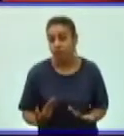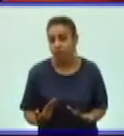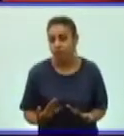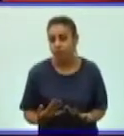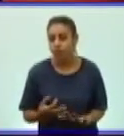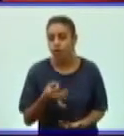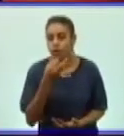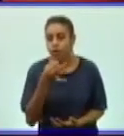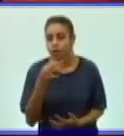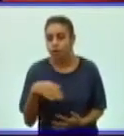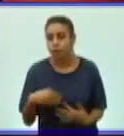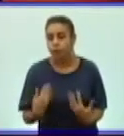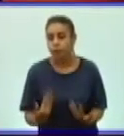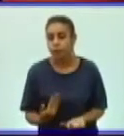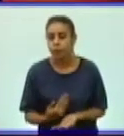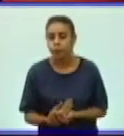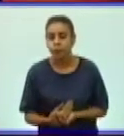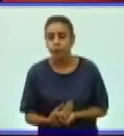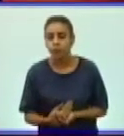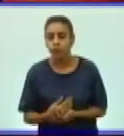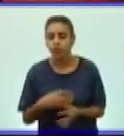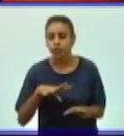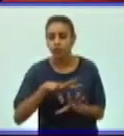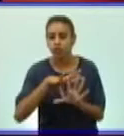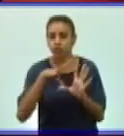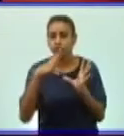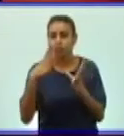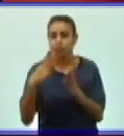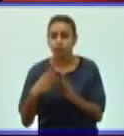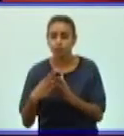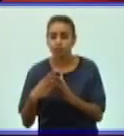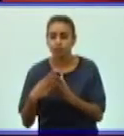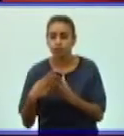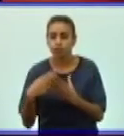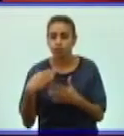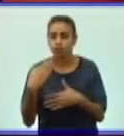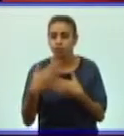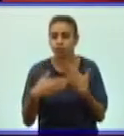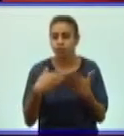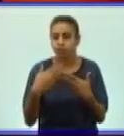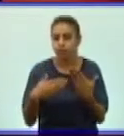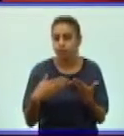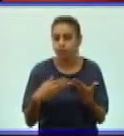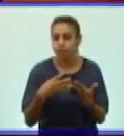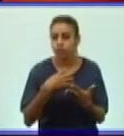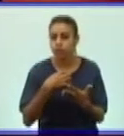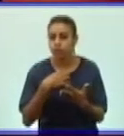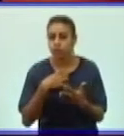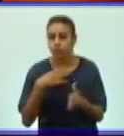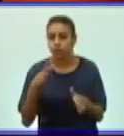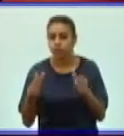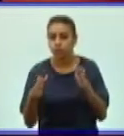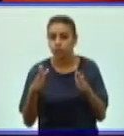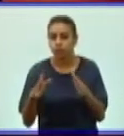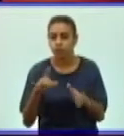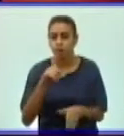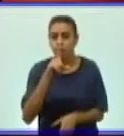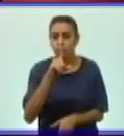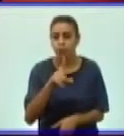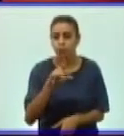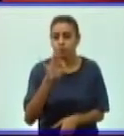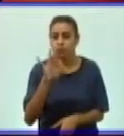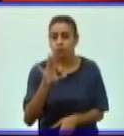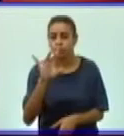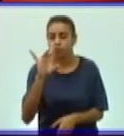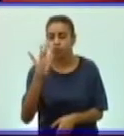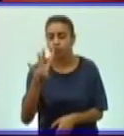a conversar un poco en qué sucedió en la Unión Soviética sobre 1980 y 1990. Por eso le propongo entonces